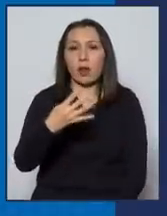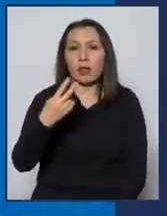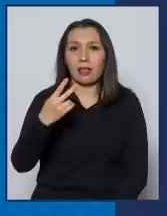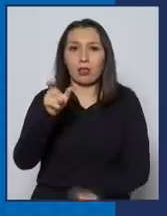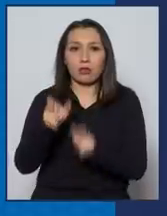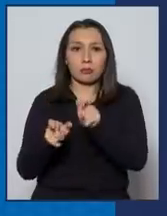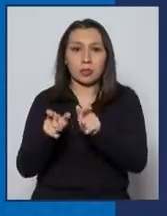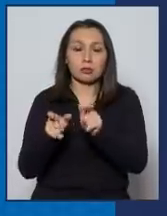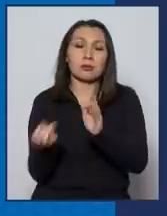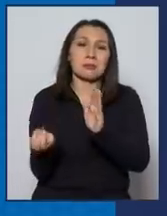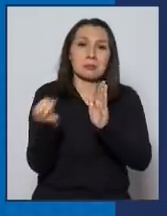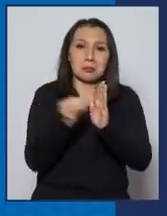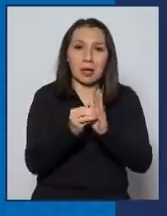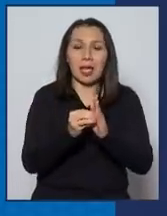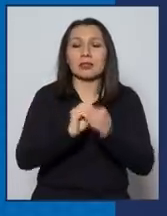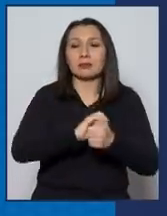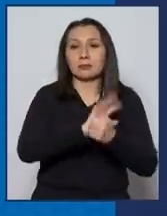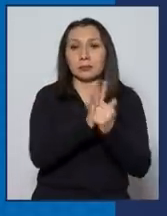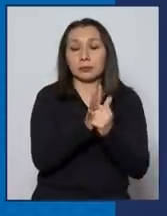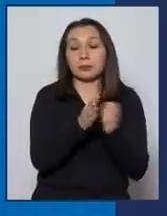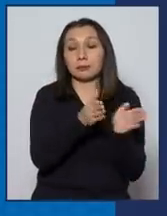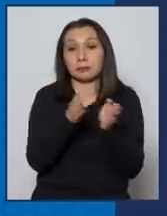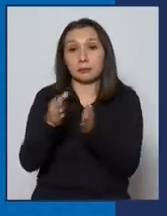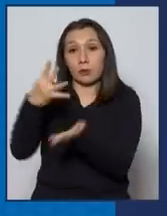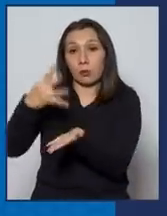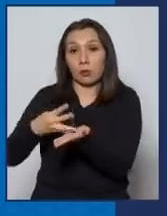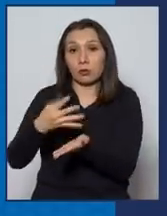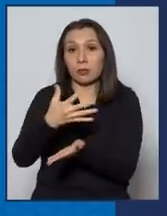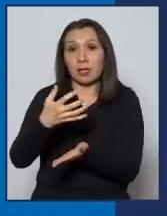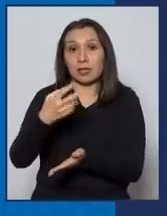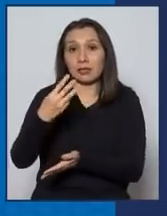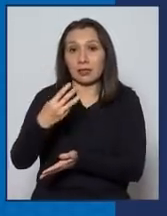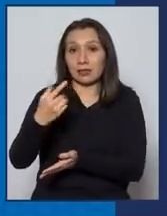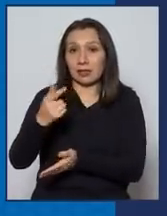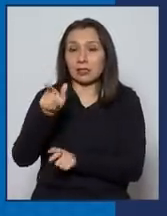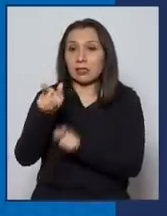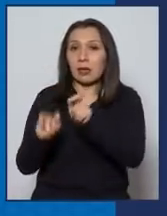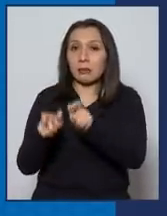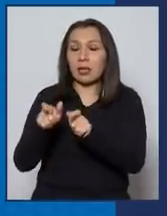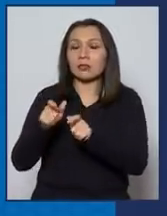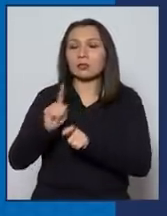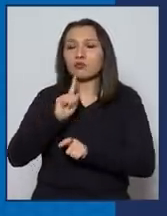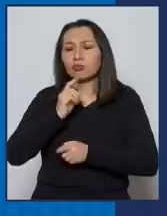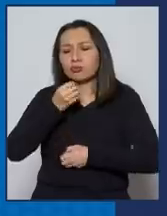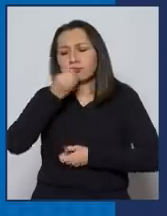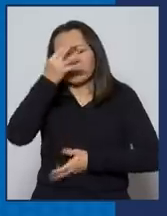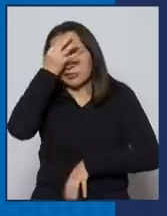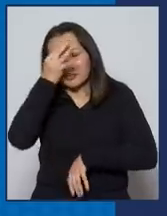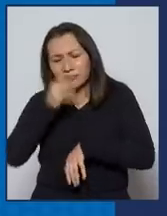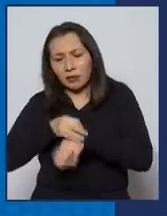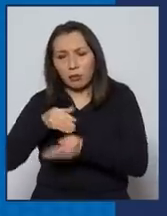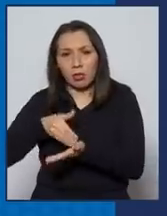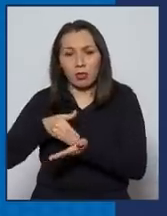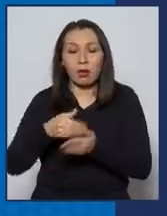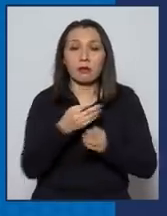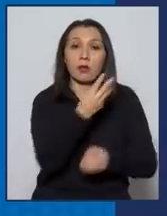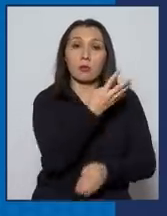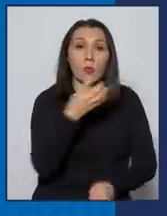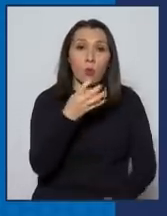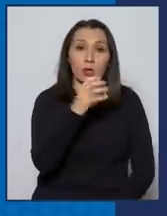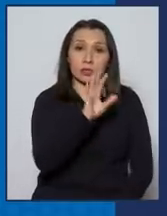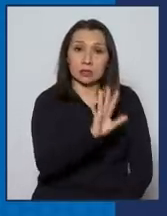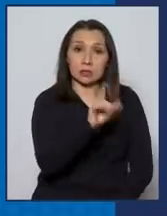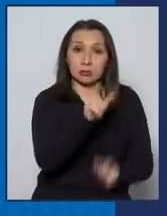4.942 casos nuevos, de los cuales 4.537 son casos sintomáticos y 405